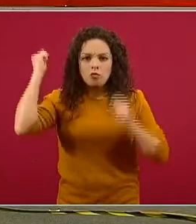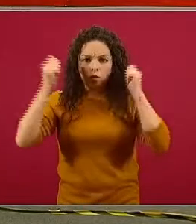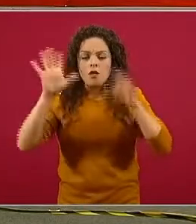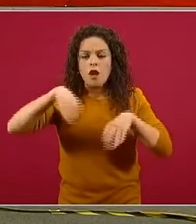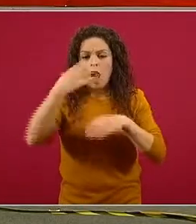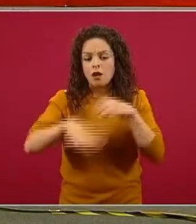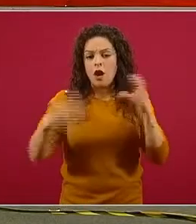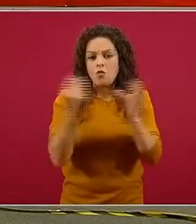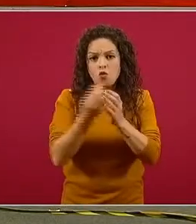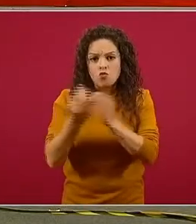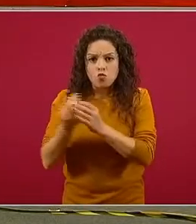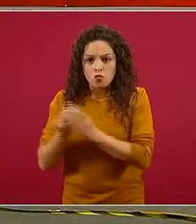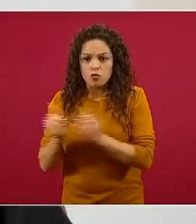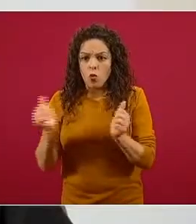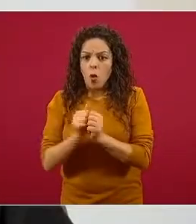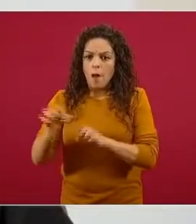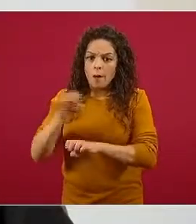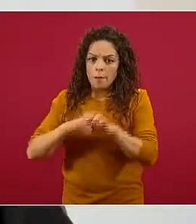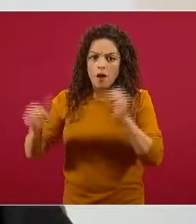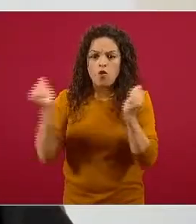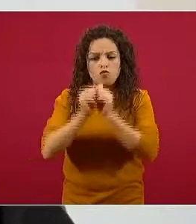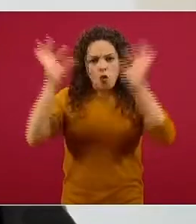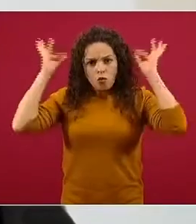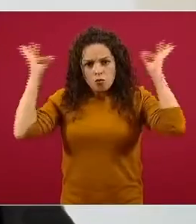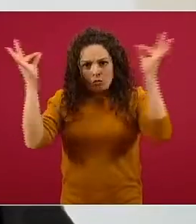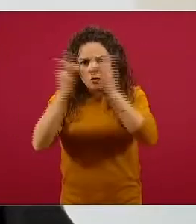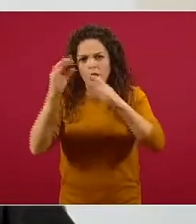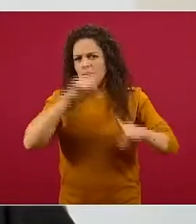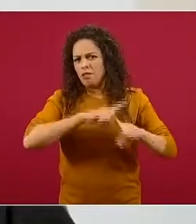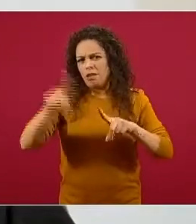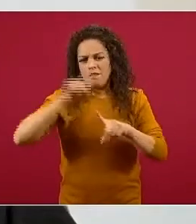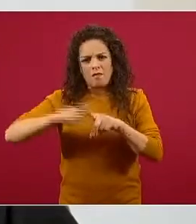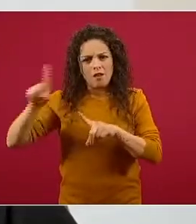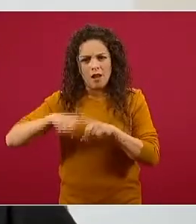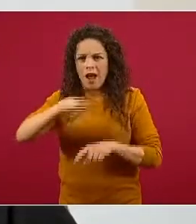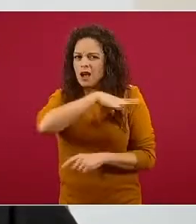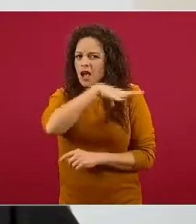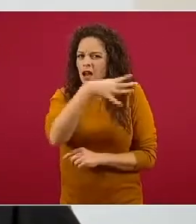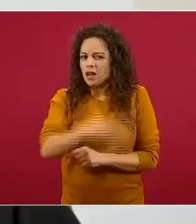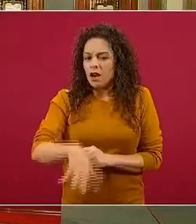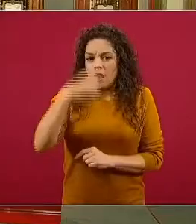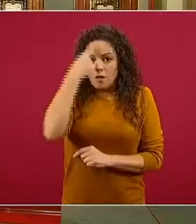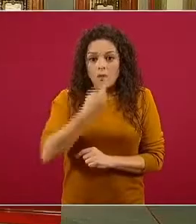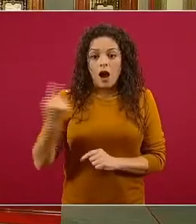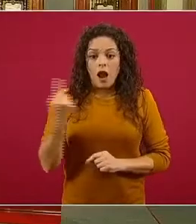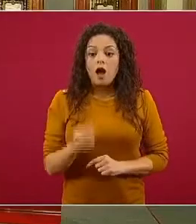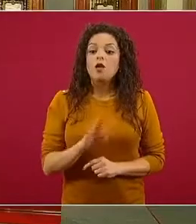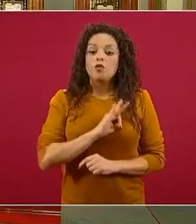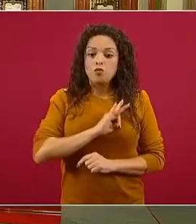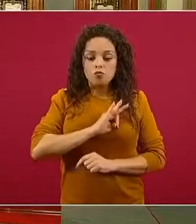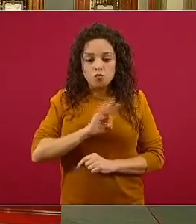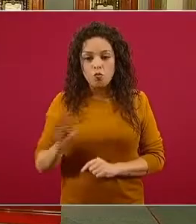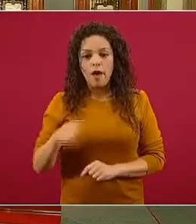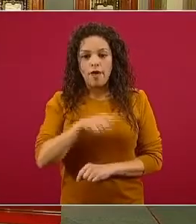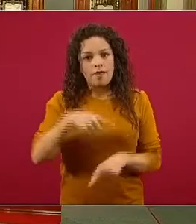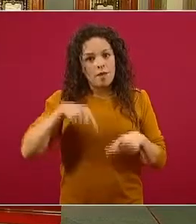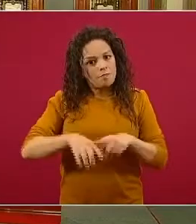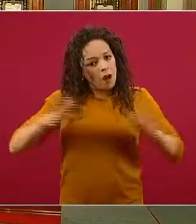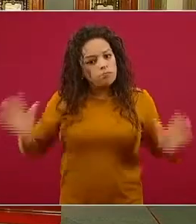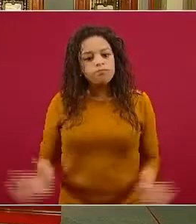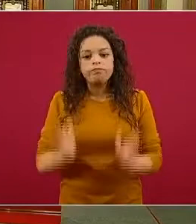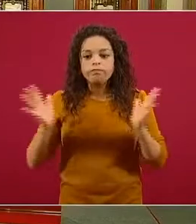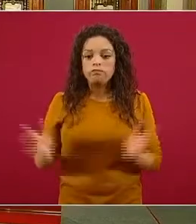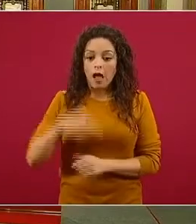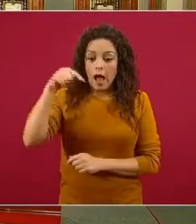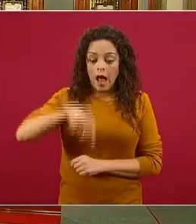embajadores, los cursos con los cónsules generales, para que sean activos promotores de nuestro país